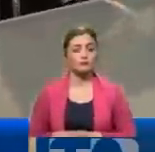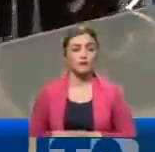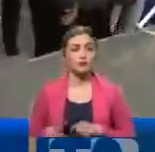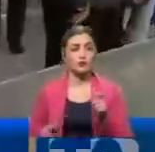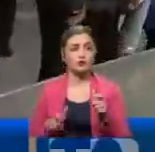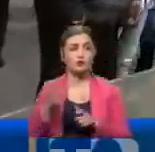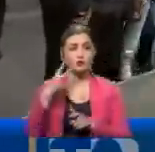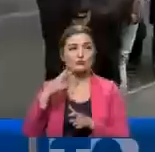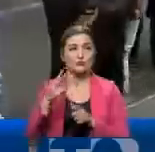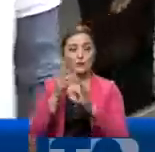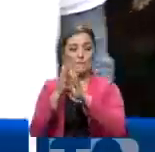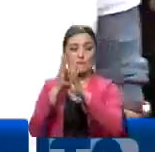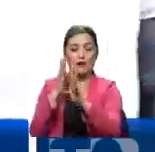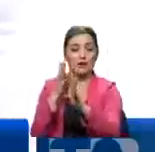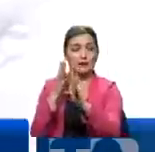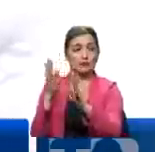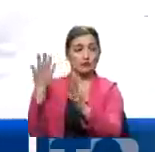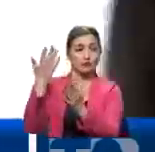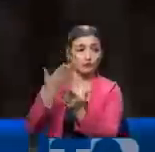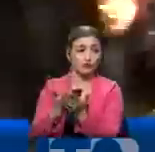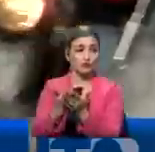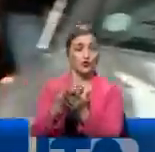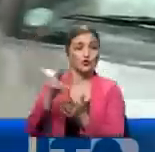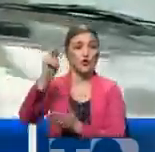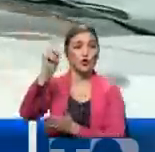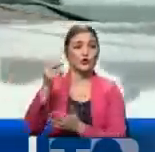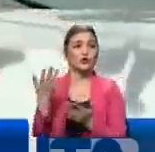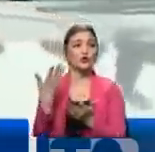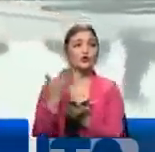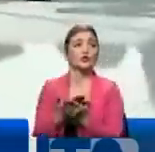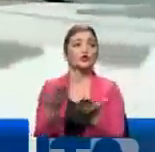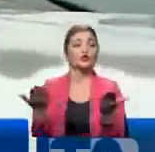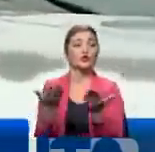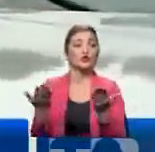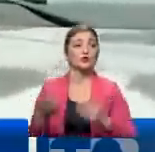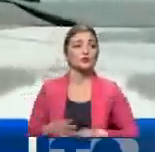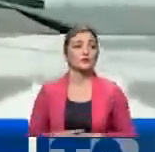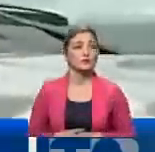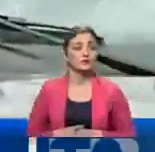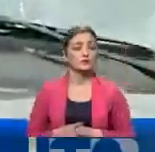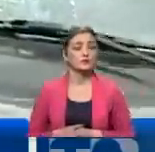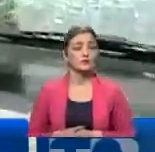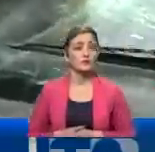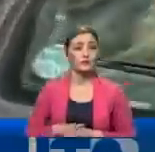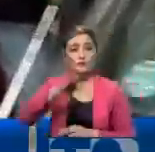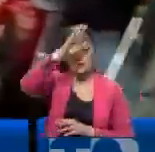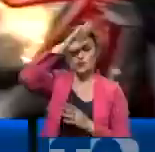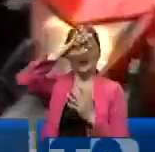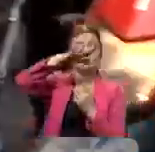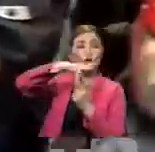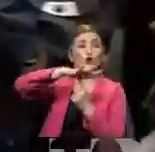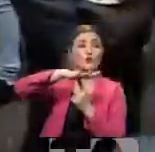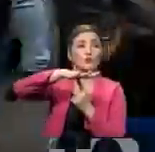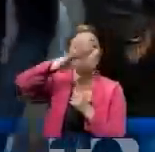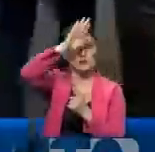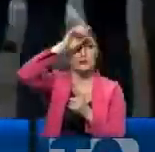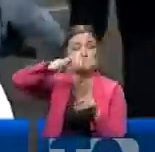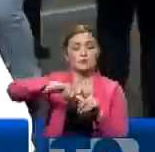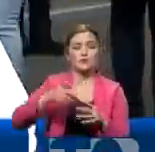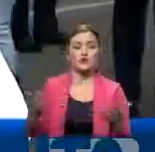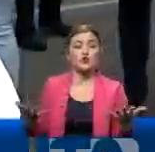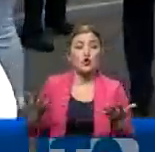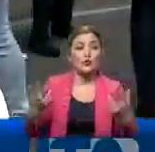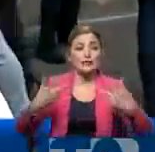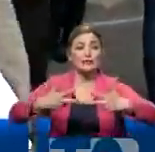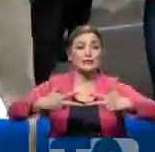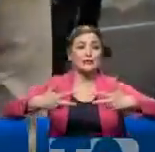ciudadanía haciendo fila para poder llegar al norte de la capital. ¿Hasta dónde se dirige? Hola, Carolina. ¿Desde dónde viene? Desde Chillonacho. ¿No